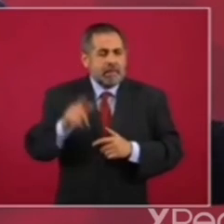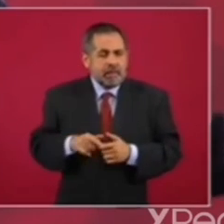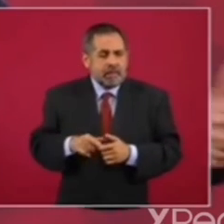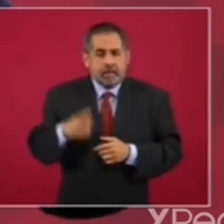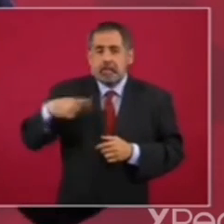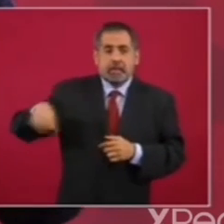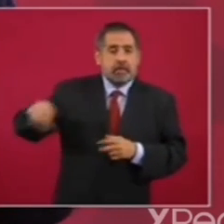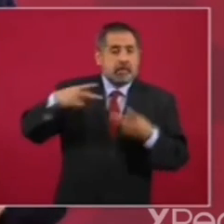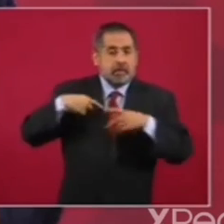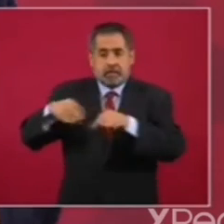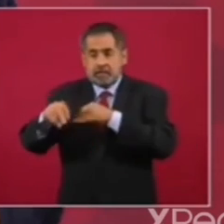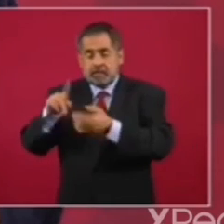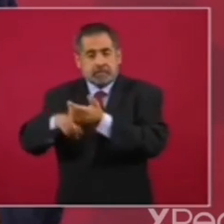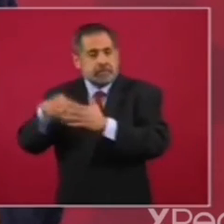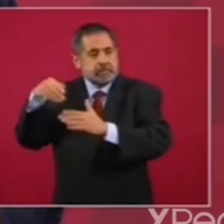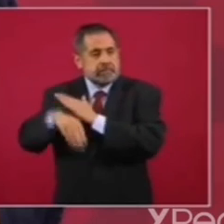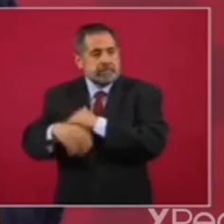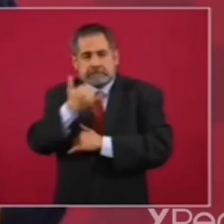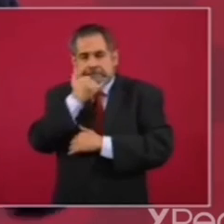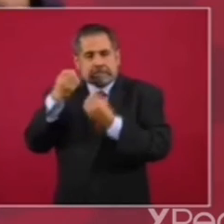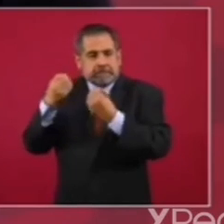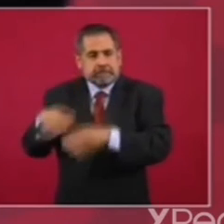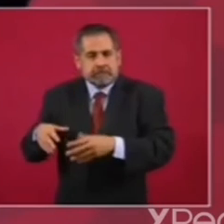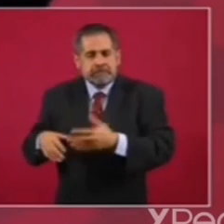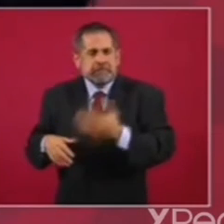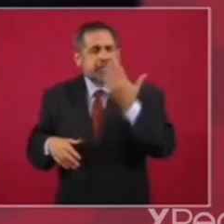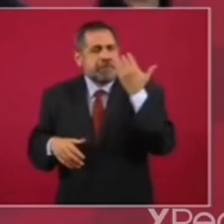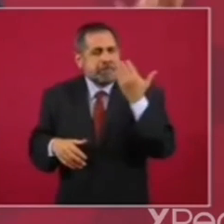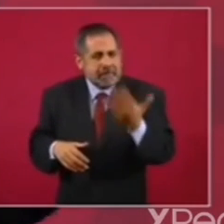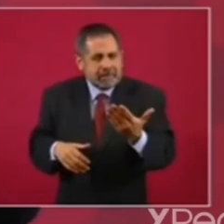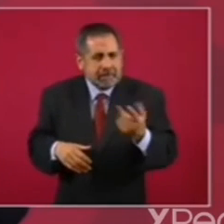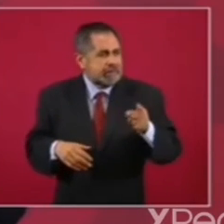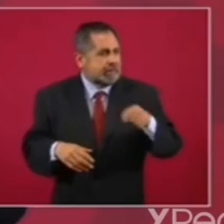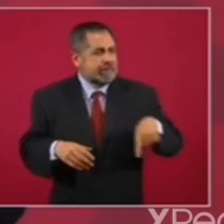afectando a los trabajadores. Entonces, ¿para qué